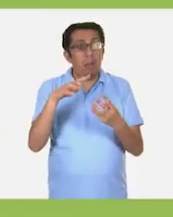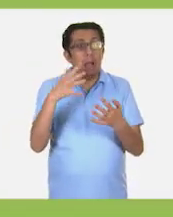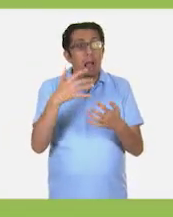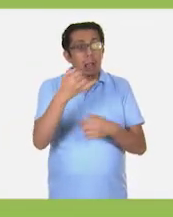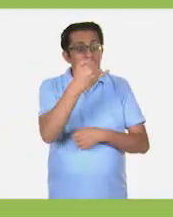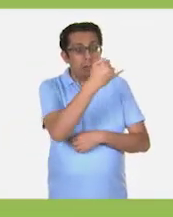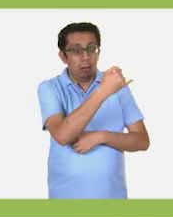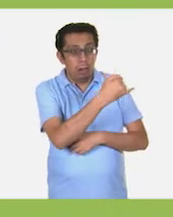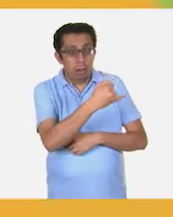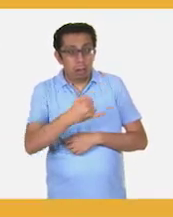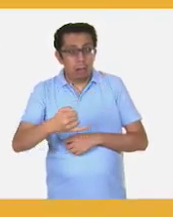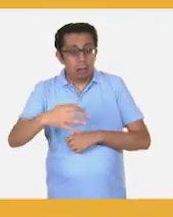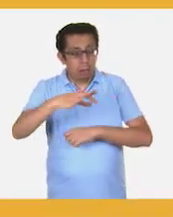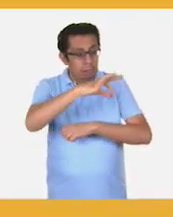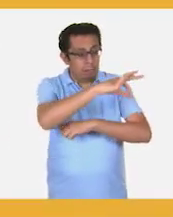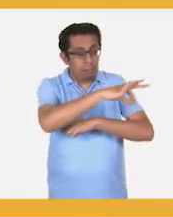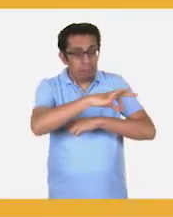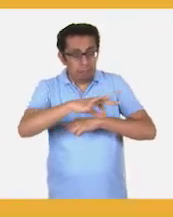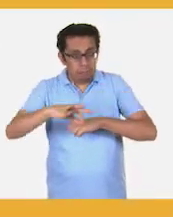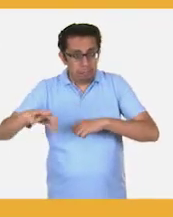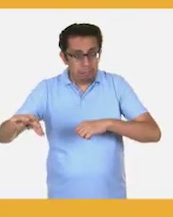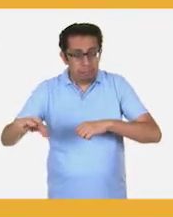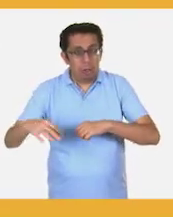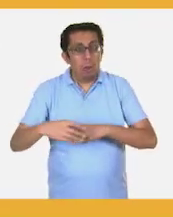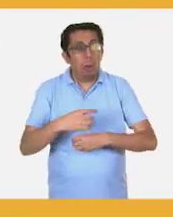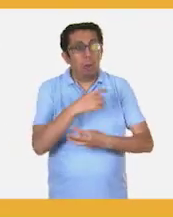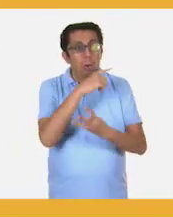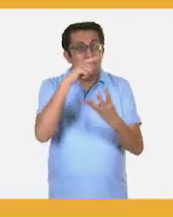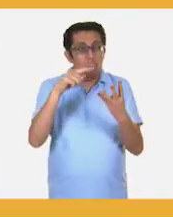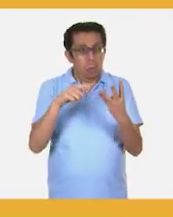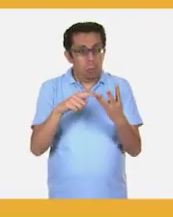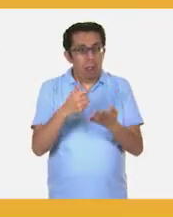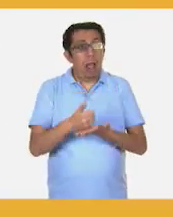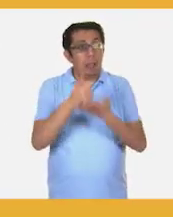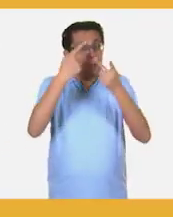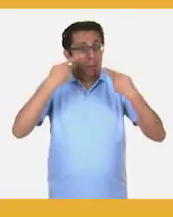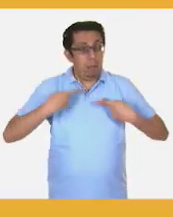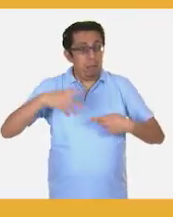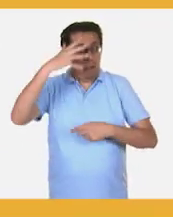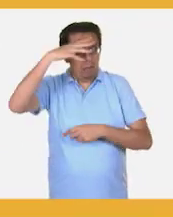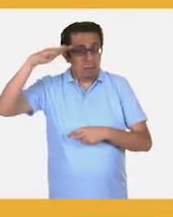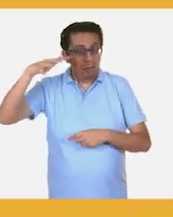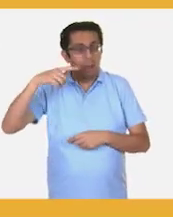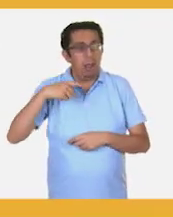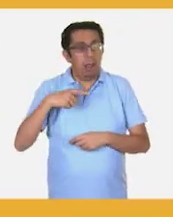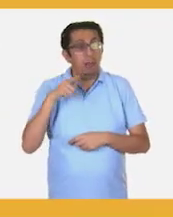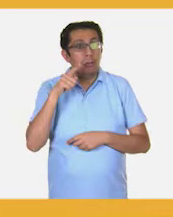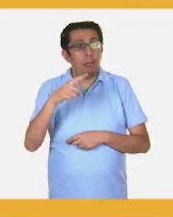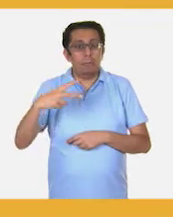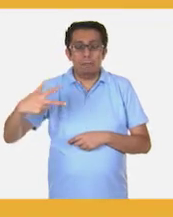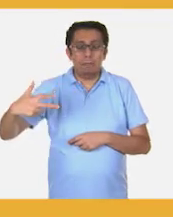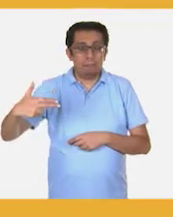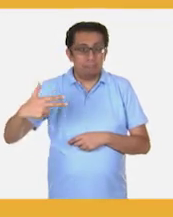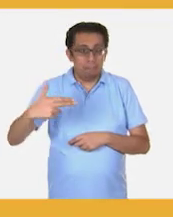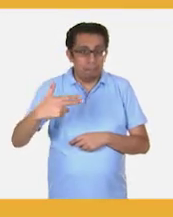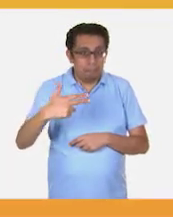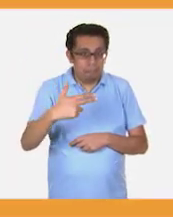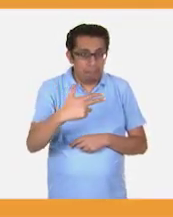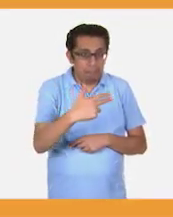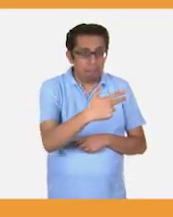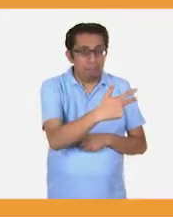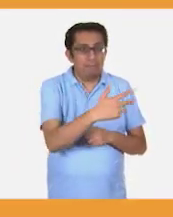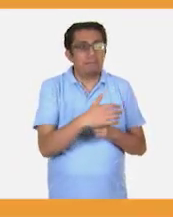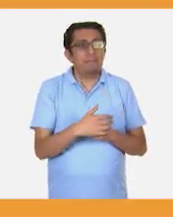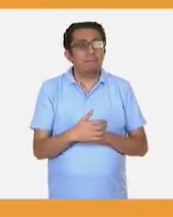horizontal entre los dos puntos. 4. Con ayuda de un adulto, corta sobre la línea horizontal que